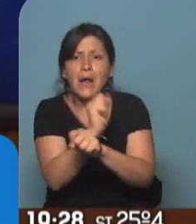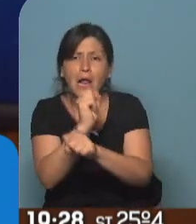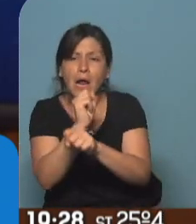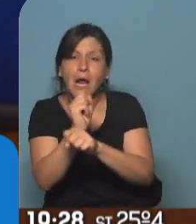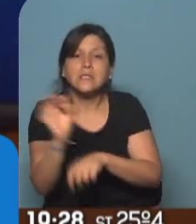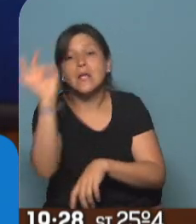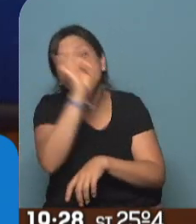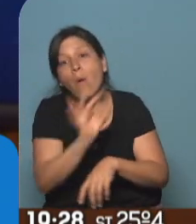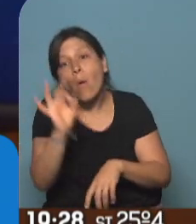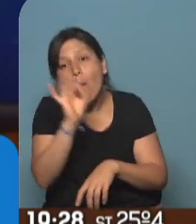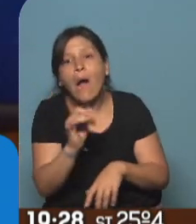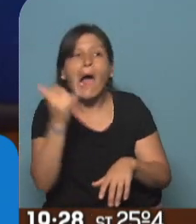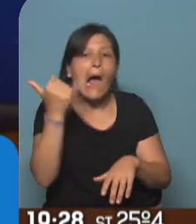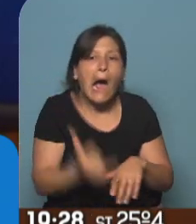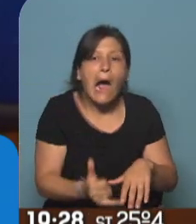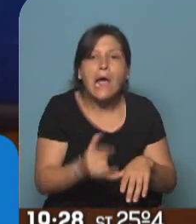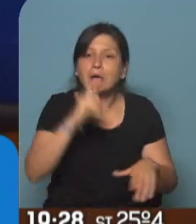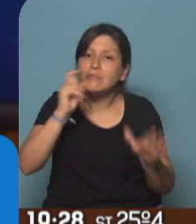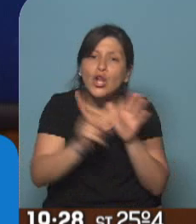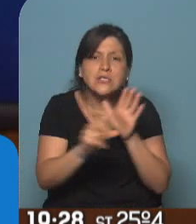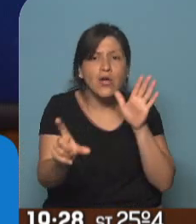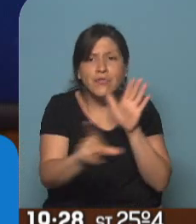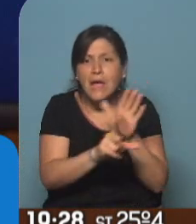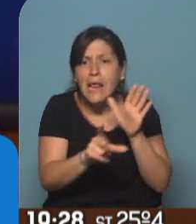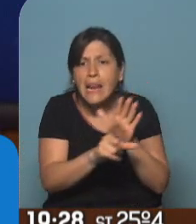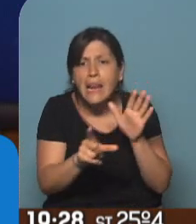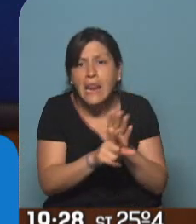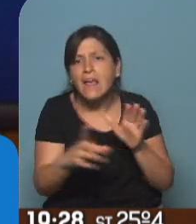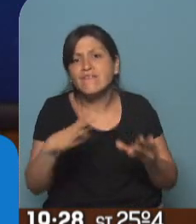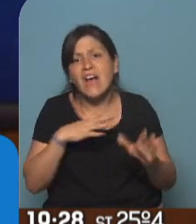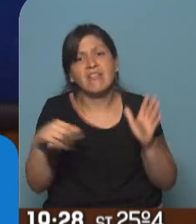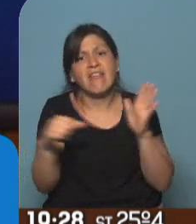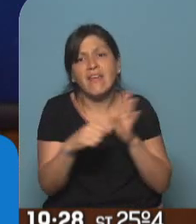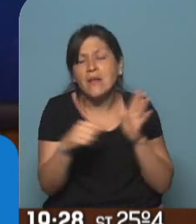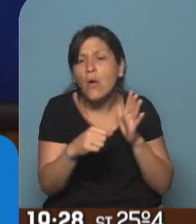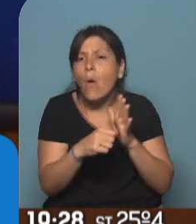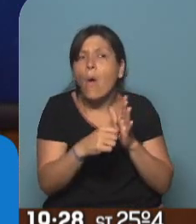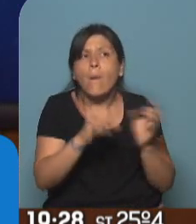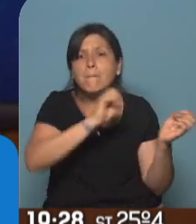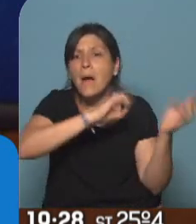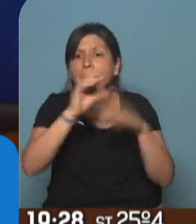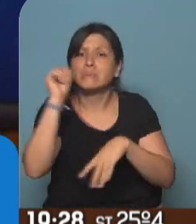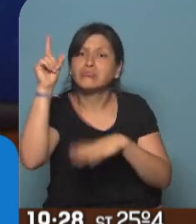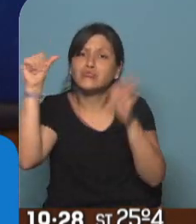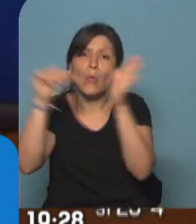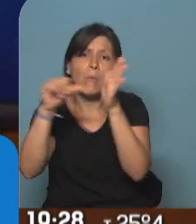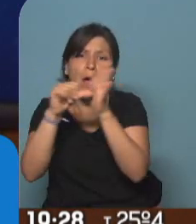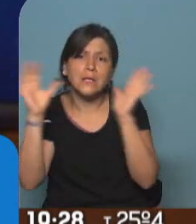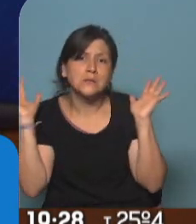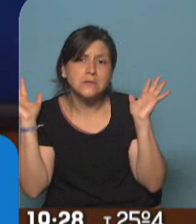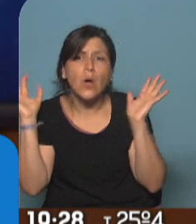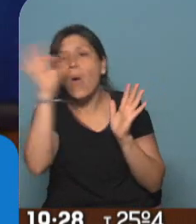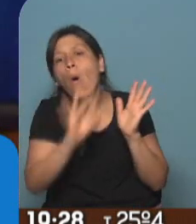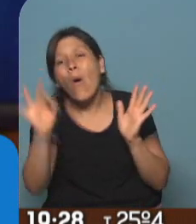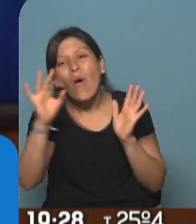condiciones ilegales o de ser éste es extraídos del país se cumpla con las normas que tiene la ley de migraciones